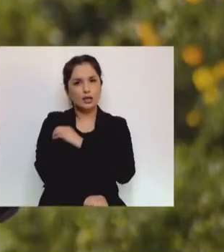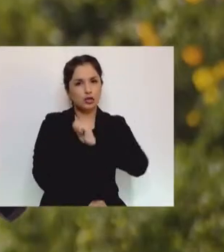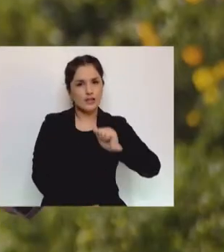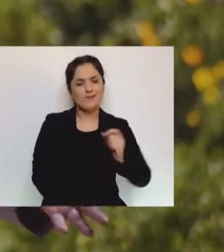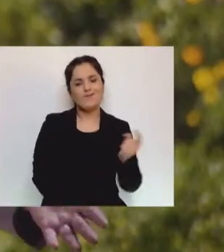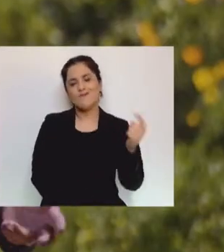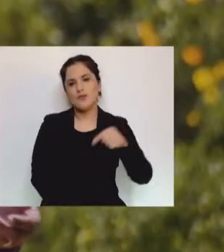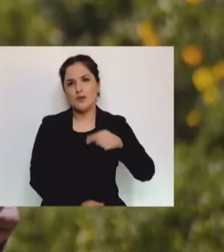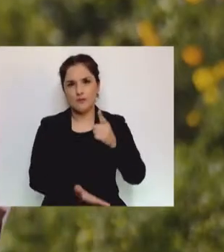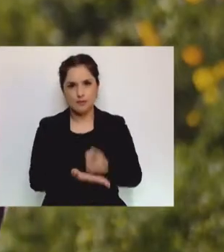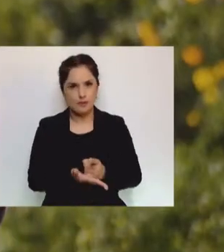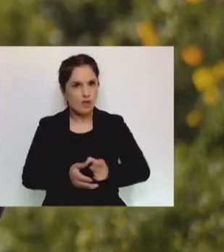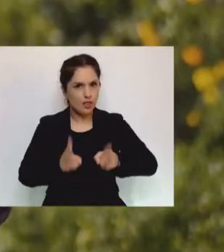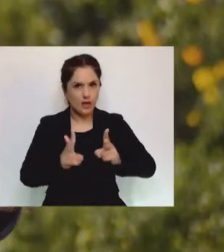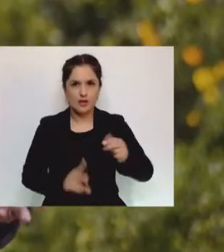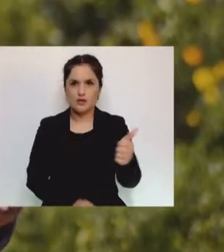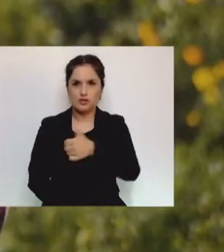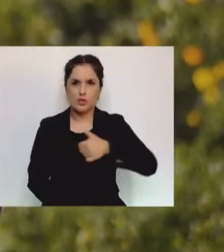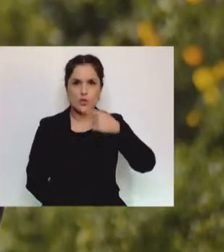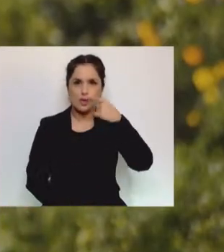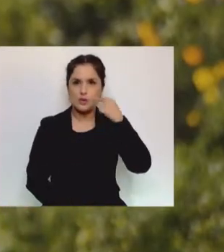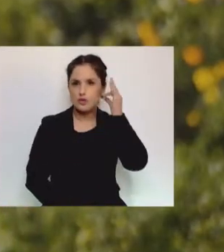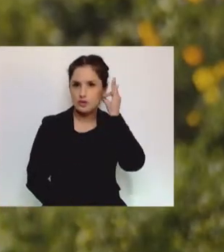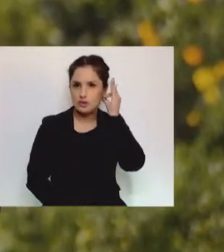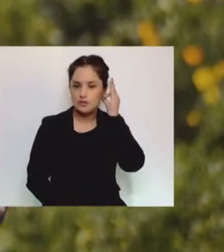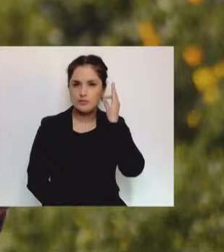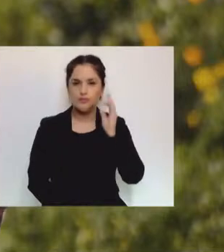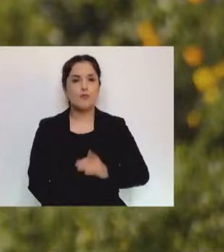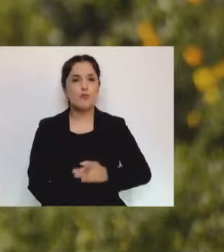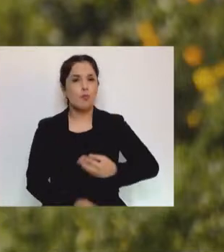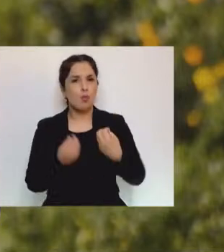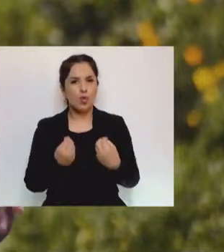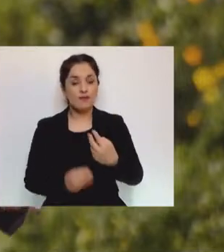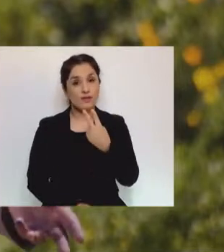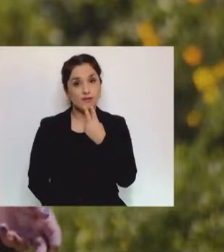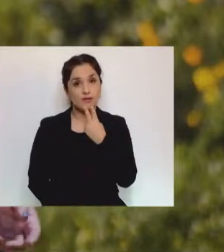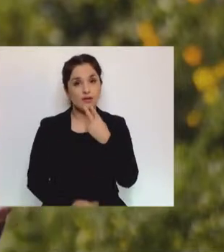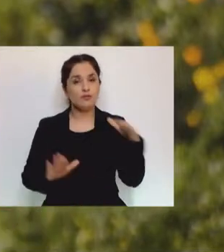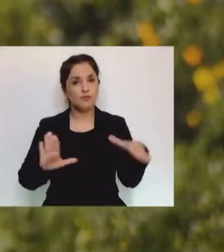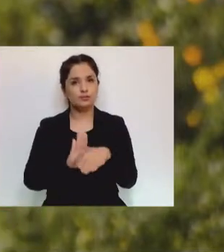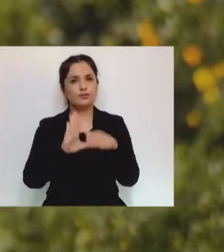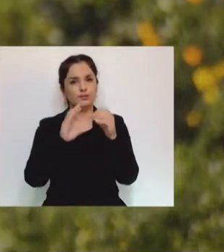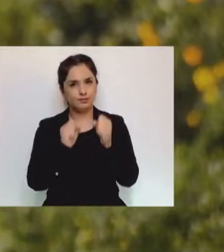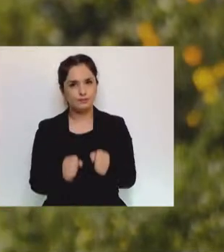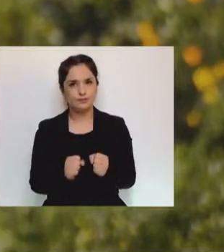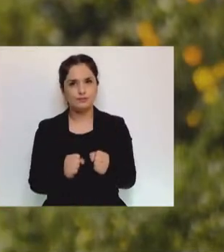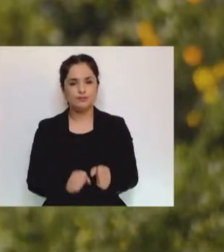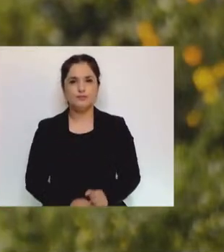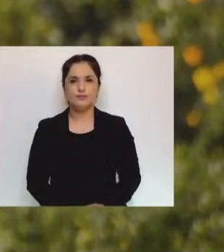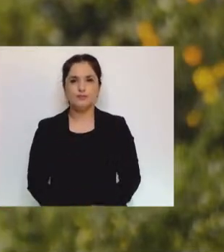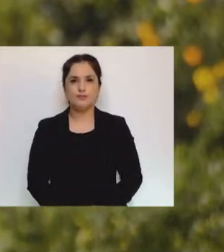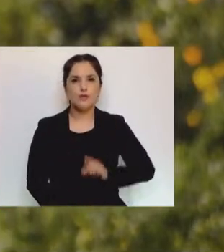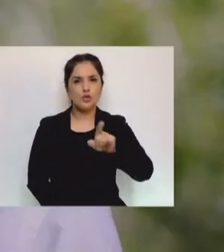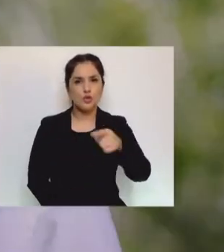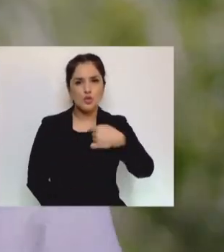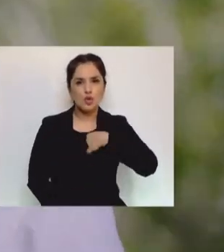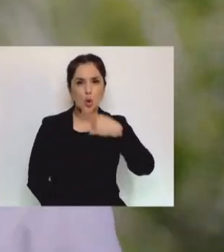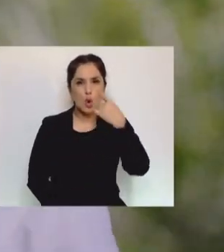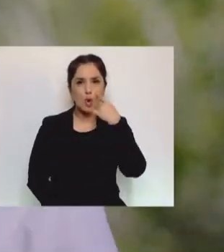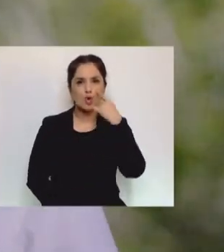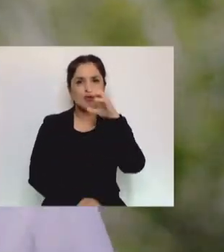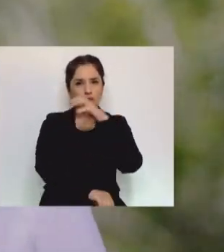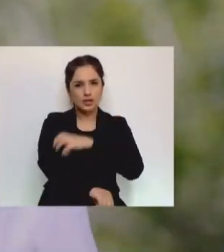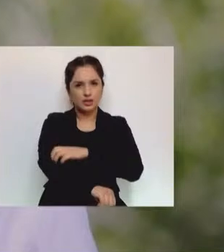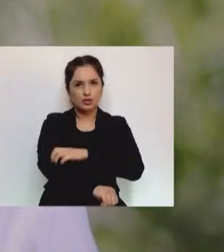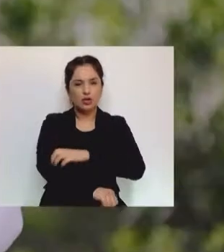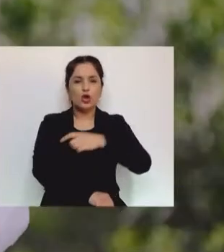volver a la región de atacama es un derecho de todas y todos por un buen vivir juntos posibles tú y yo